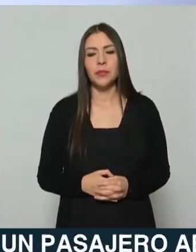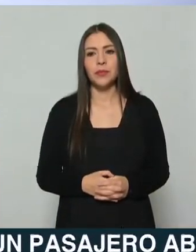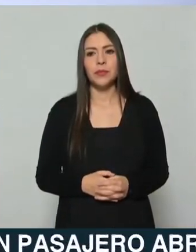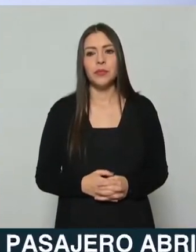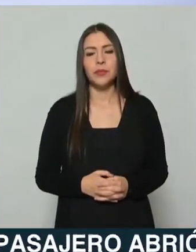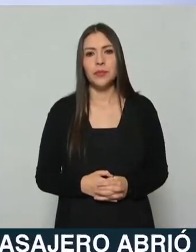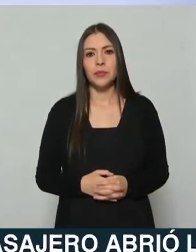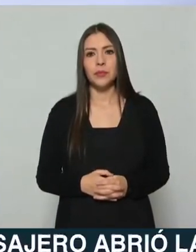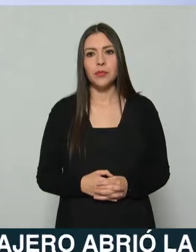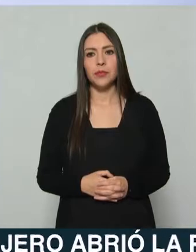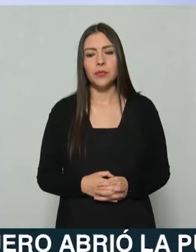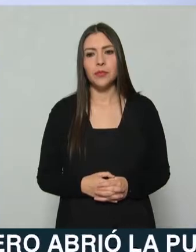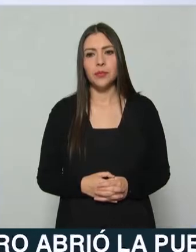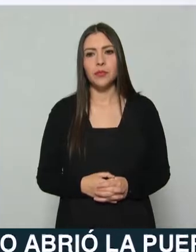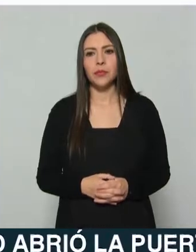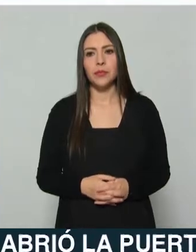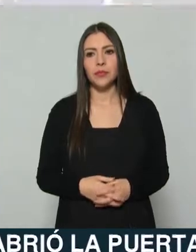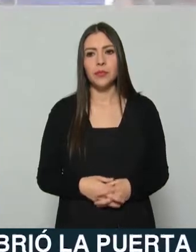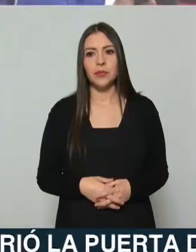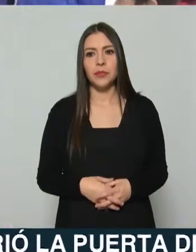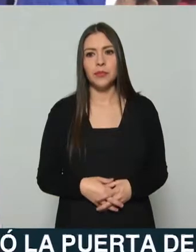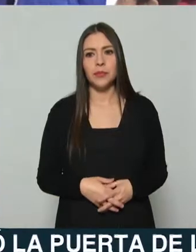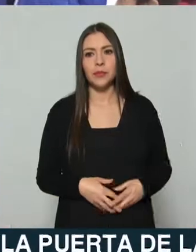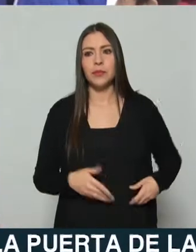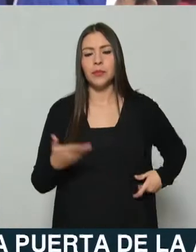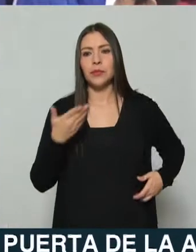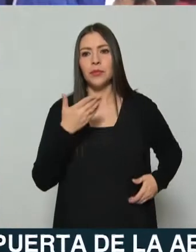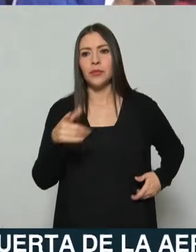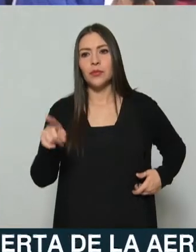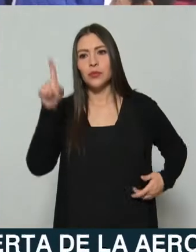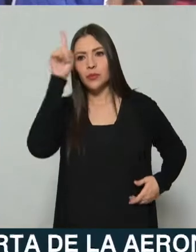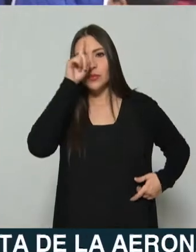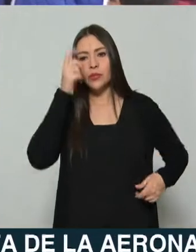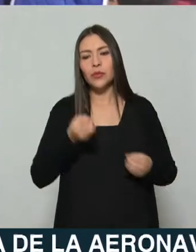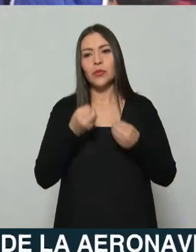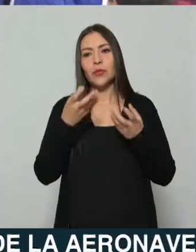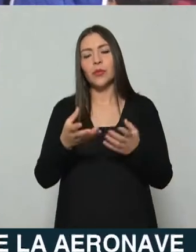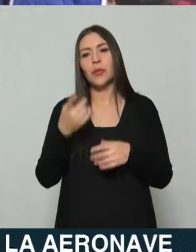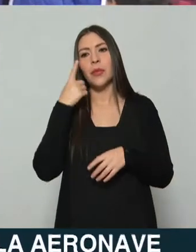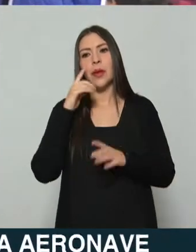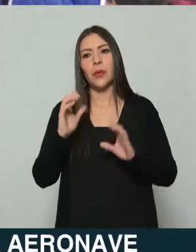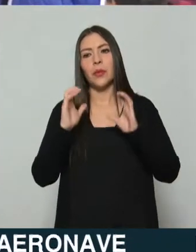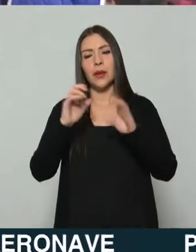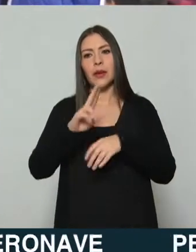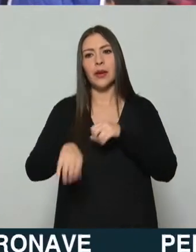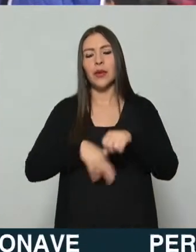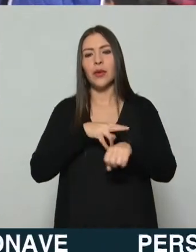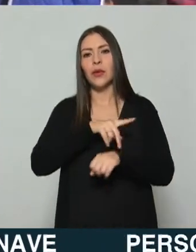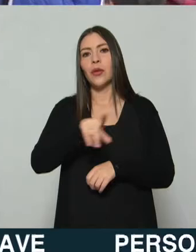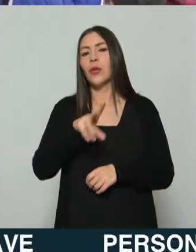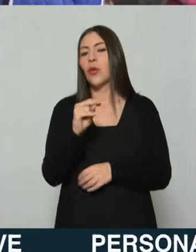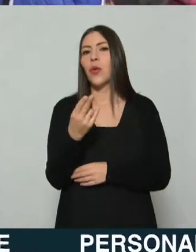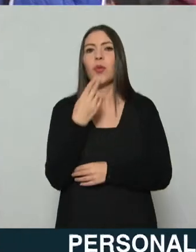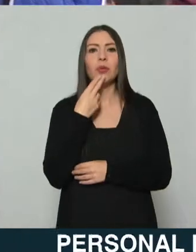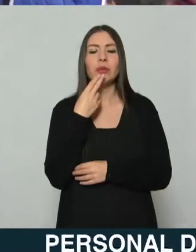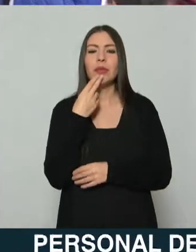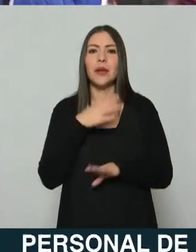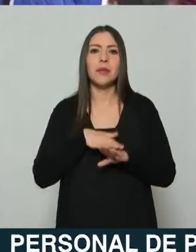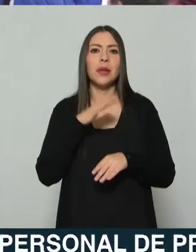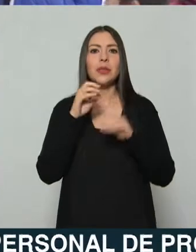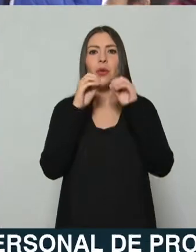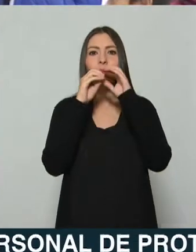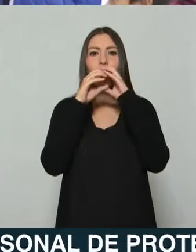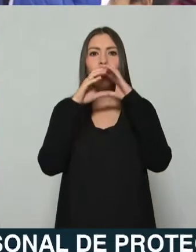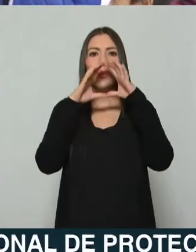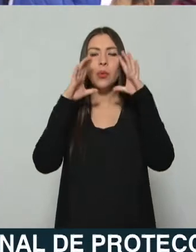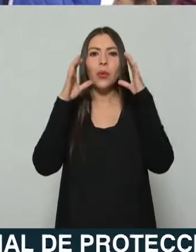Estamos ofreciendo una opción totalmente sustentable y amigable con el ambiente, puesto que no utilizamos los globos con este material